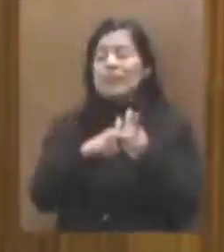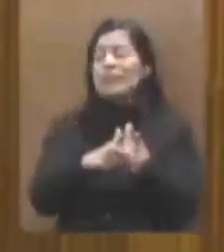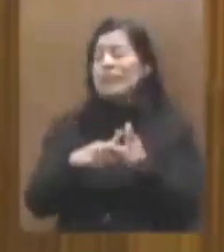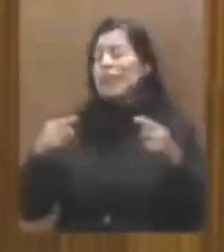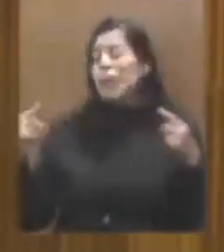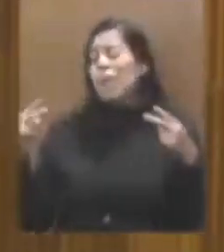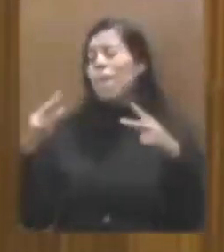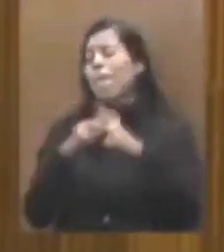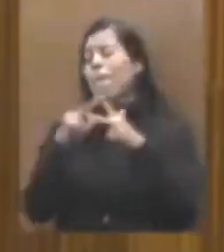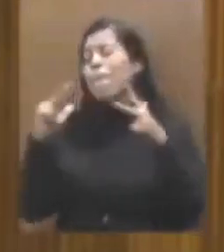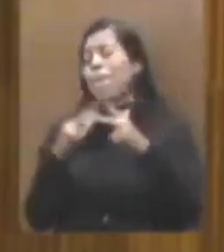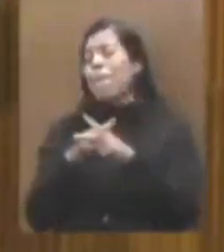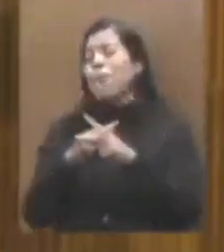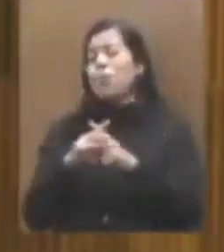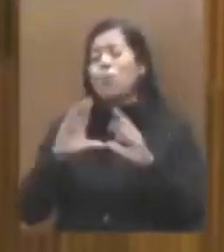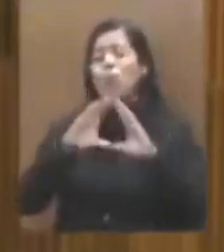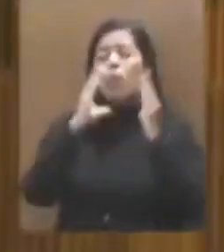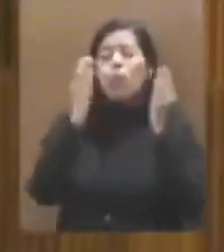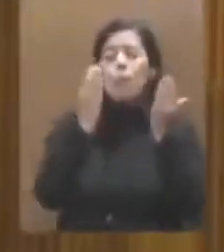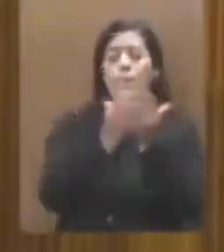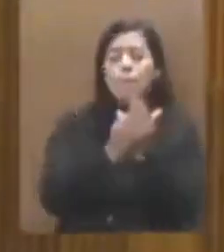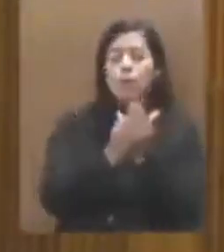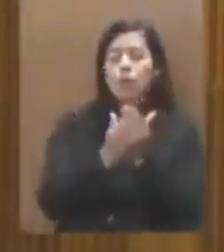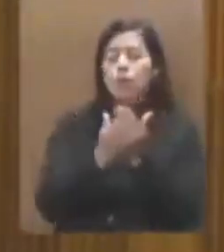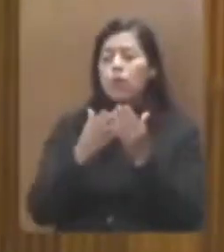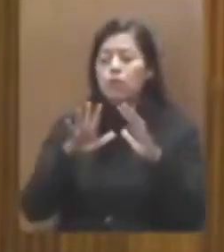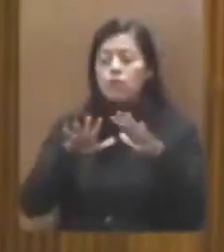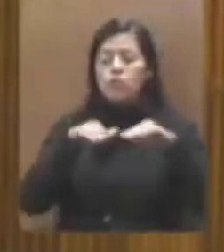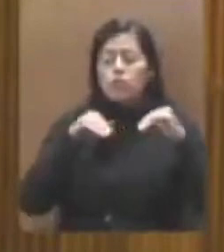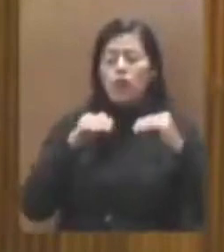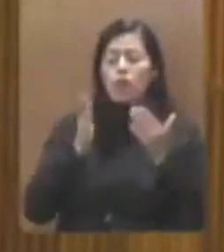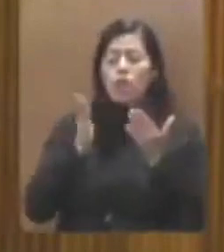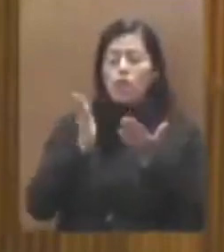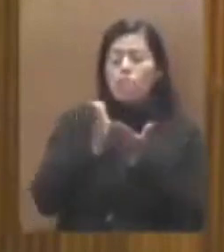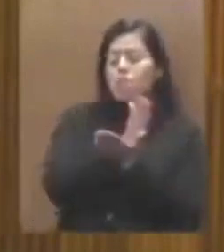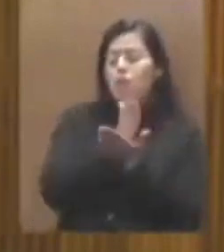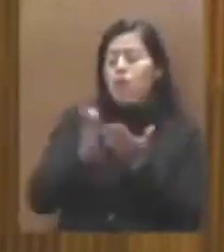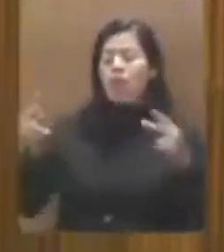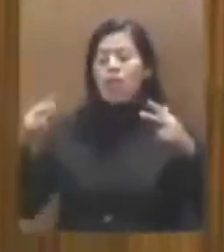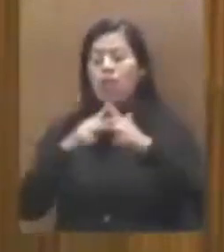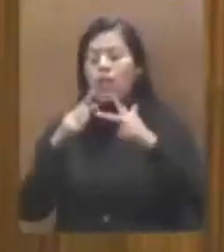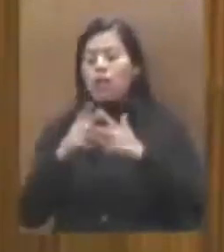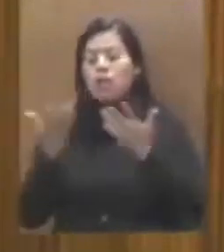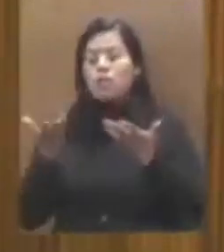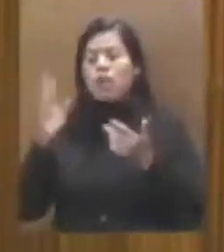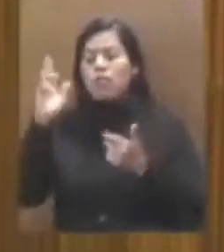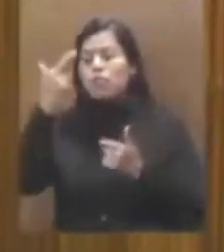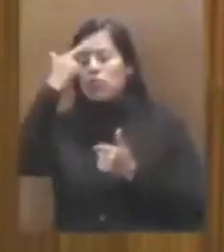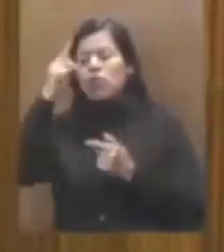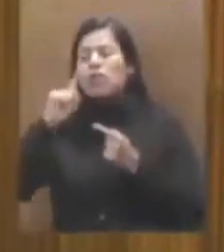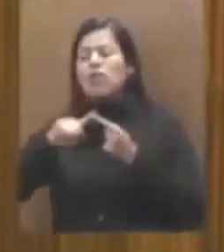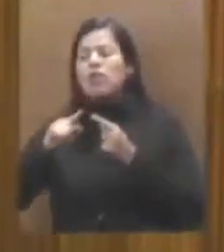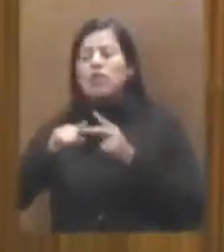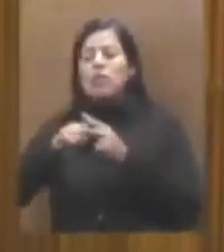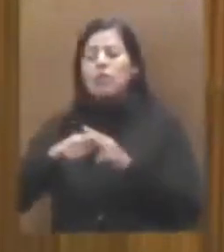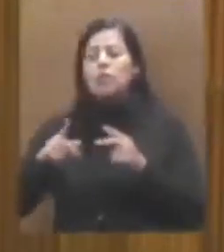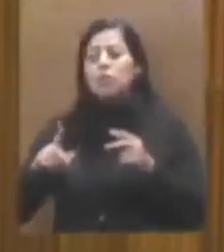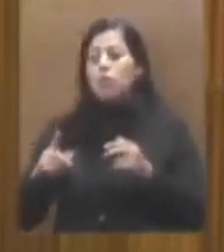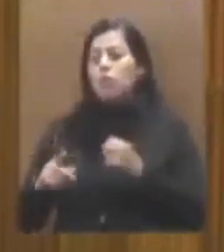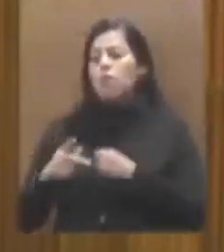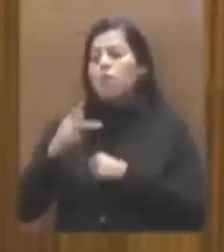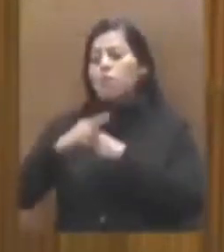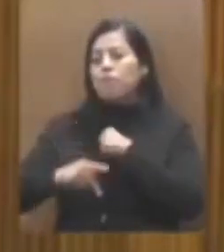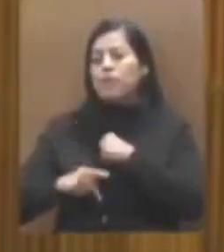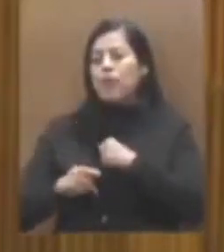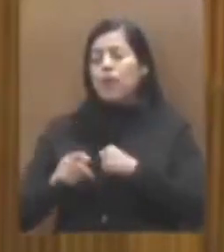confrontación que se está dando en el congreso entre un lado y otro que probablemente Ya ni se acuerdan Quién hizo el primer agravio los únicos que están perdiendo